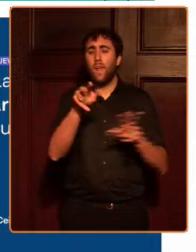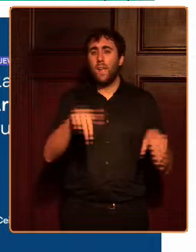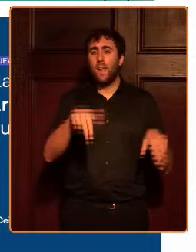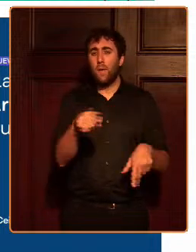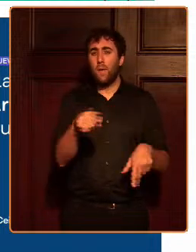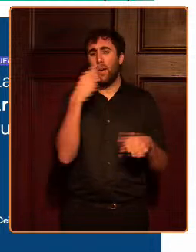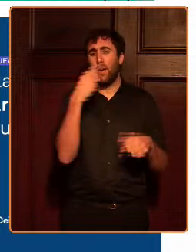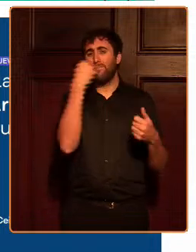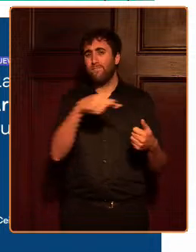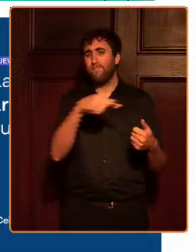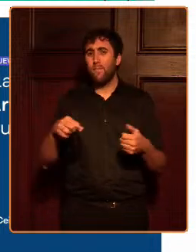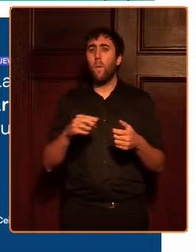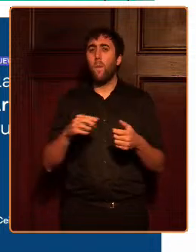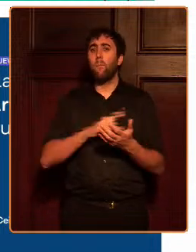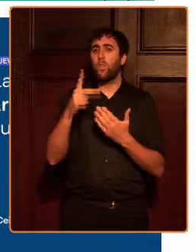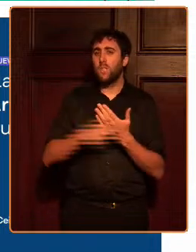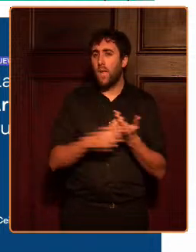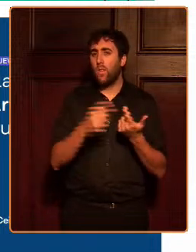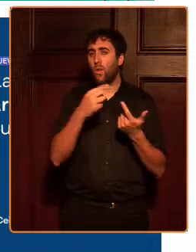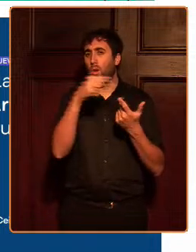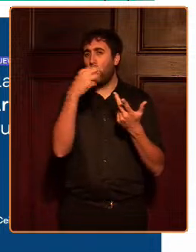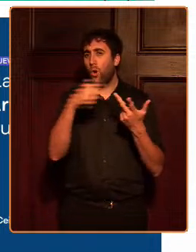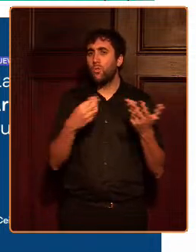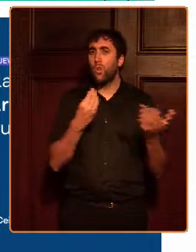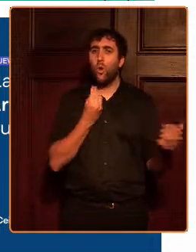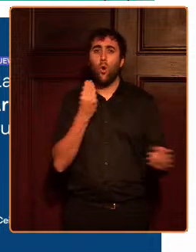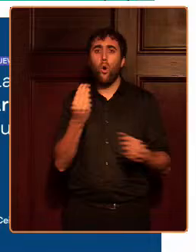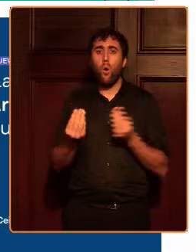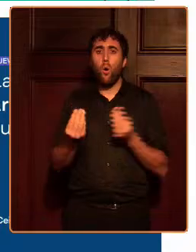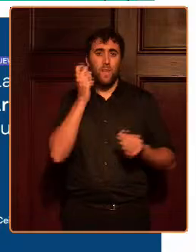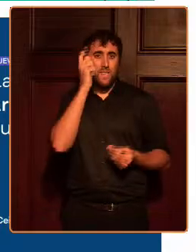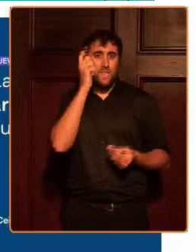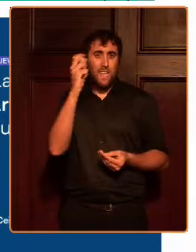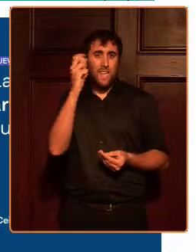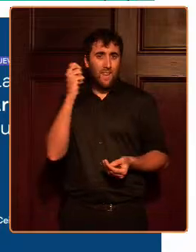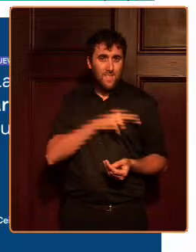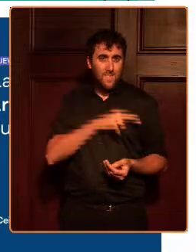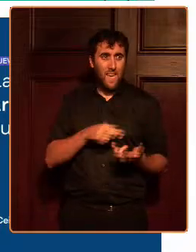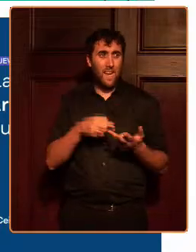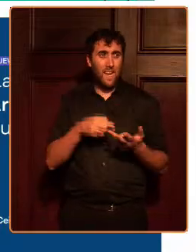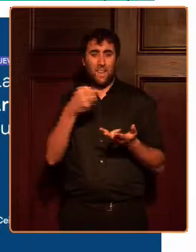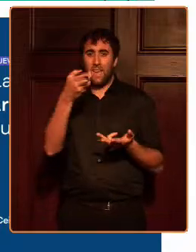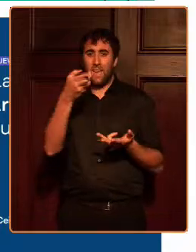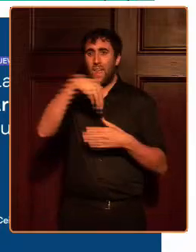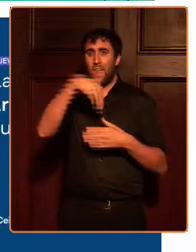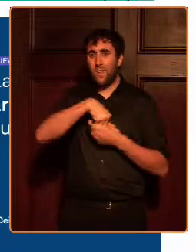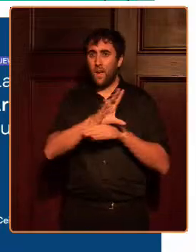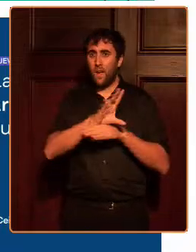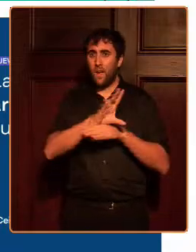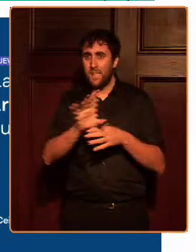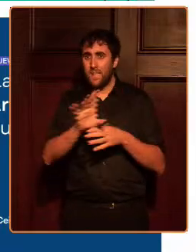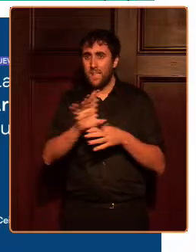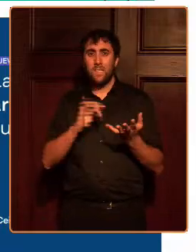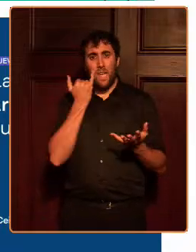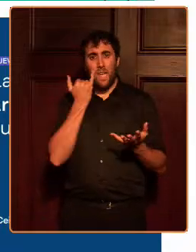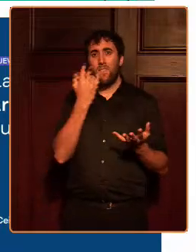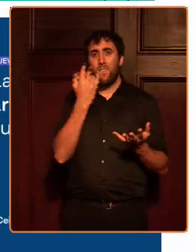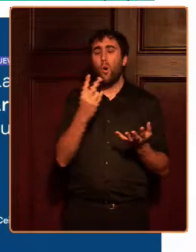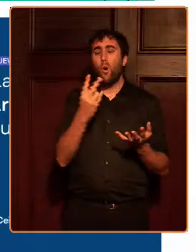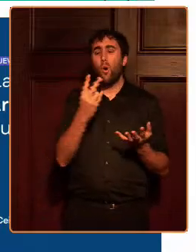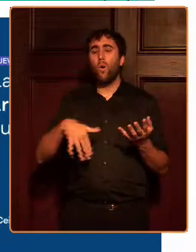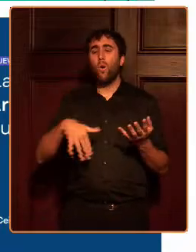varios conceptos fundamentales y propuestas de utilización de la inteligencia artificial en el aula, recopilamos prácticas docentes